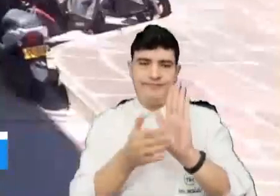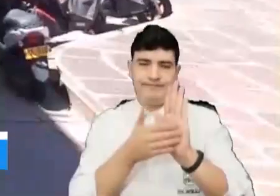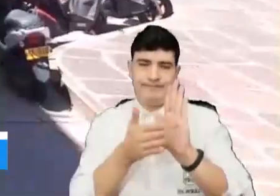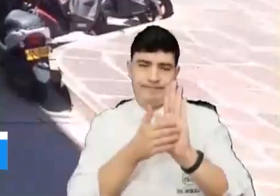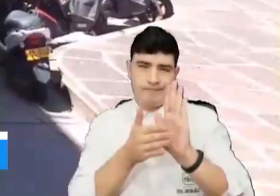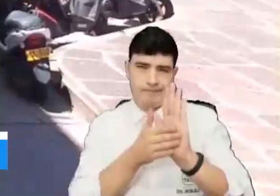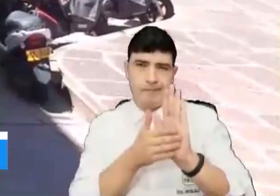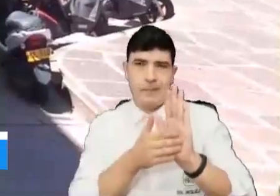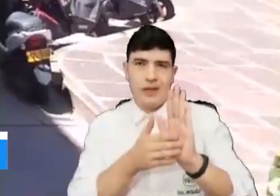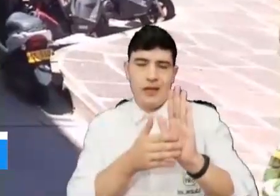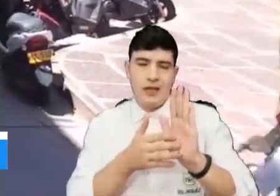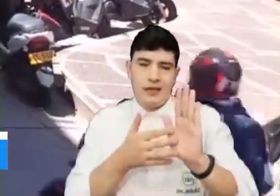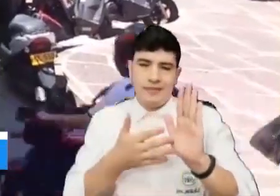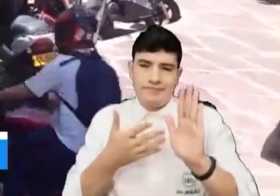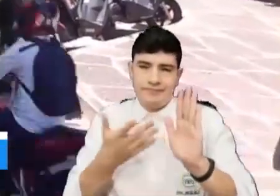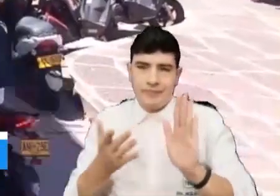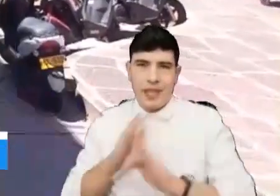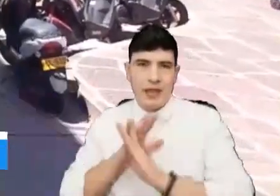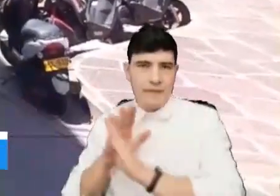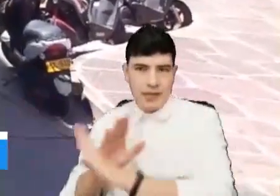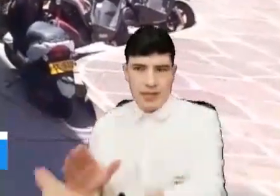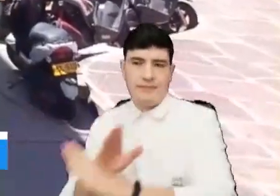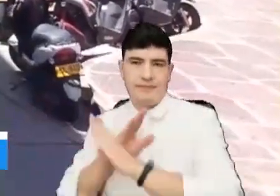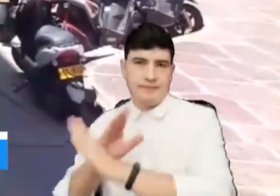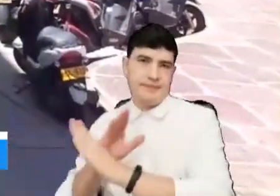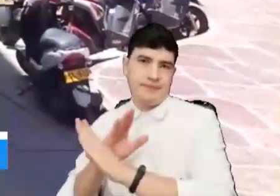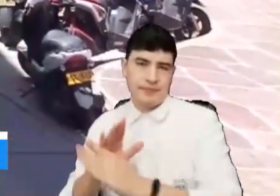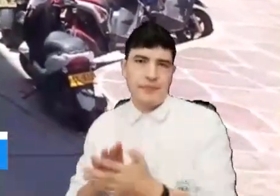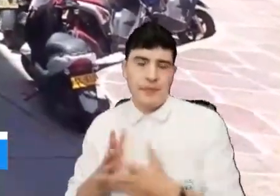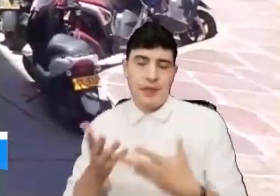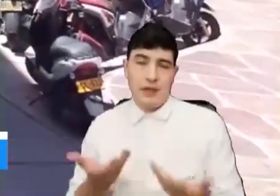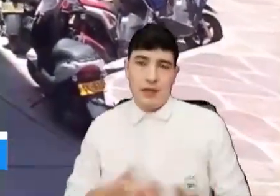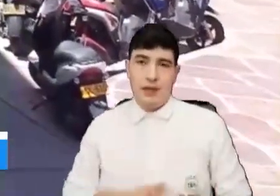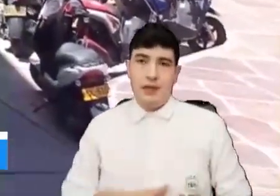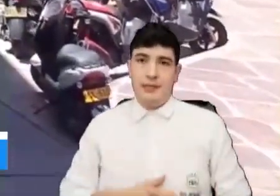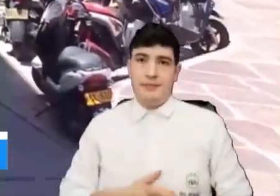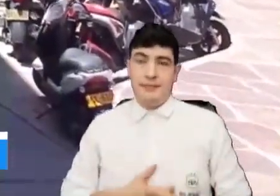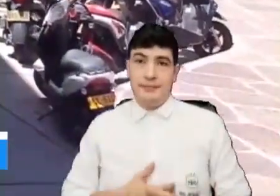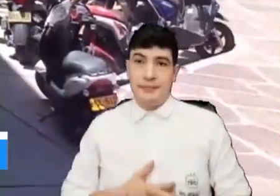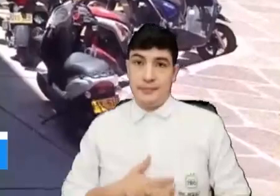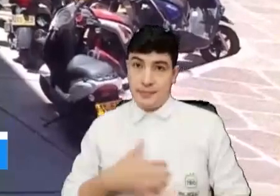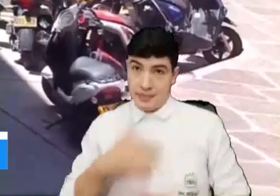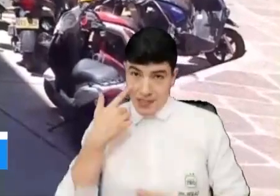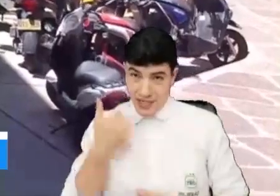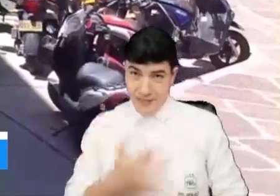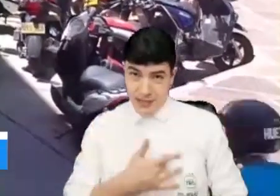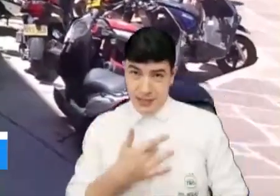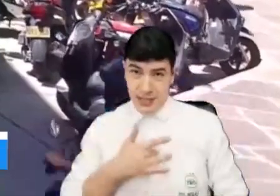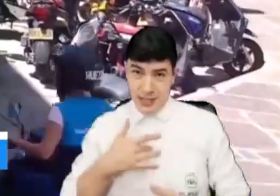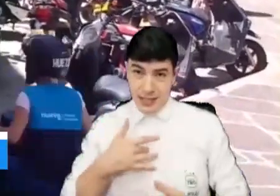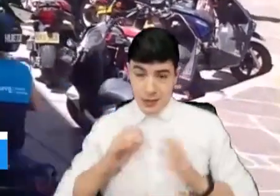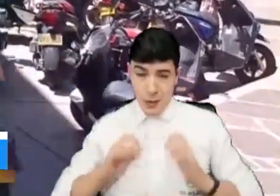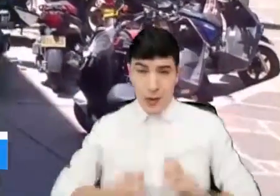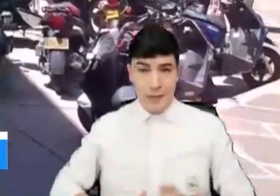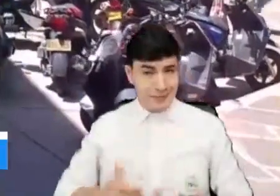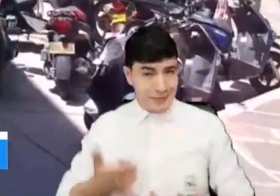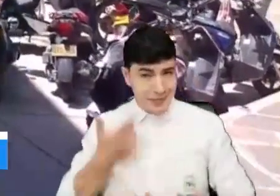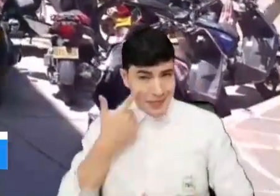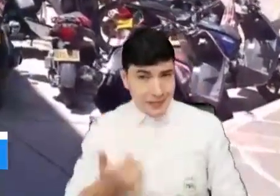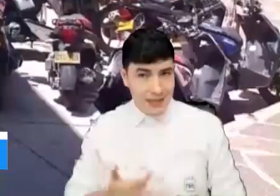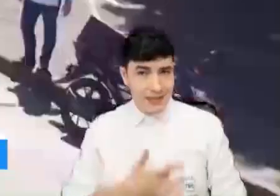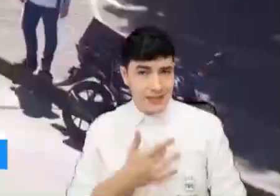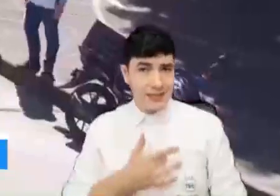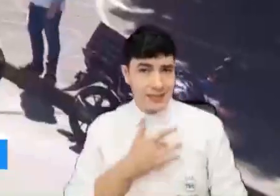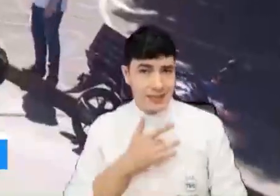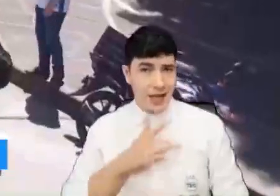contagiar. No es agradable para la persona tener el virus. Lo importante pues es